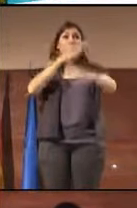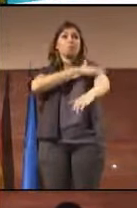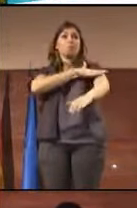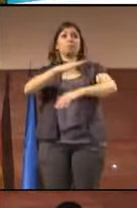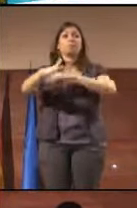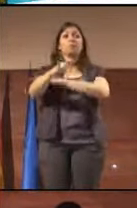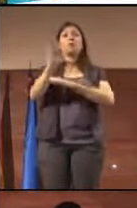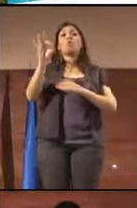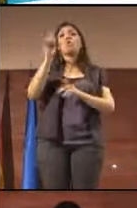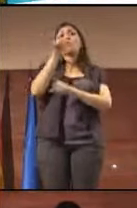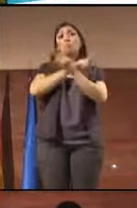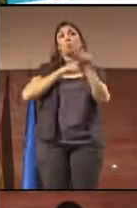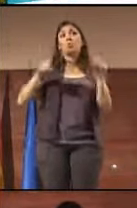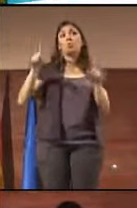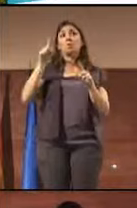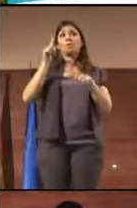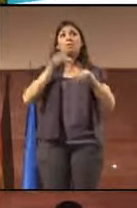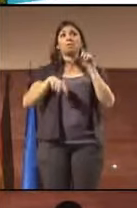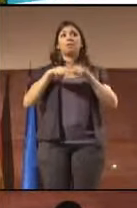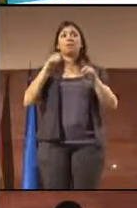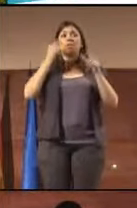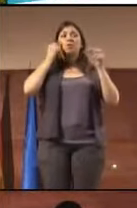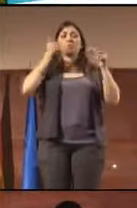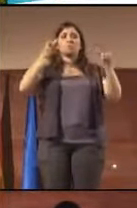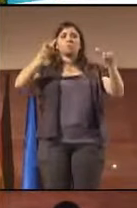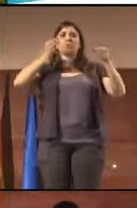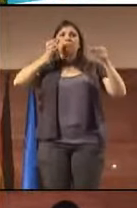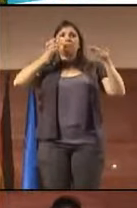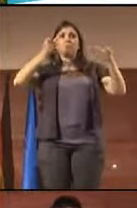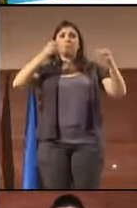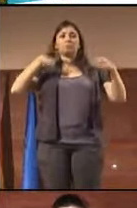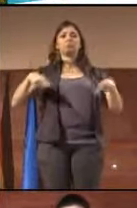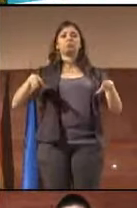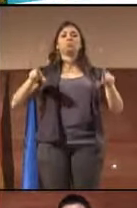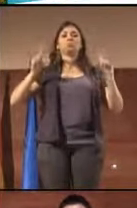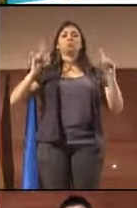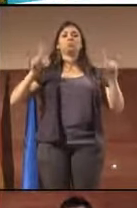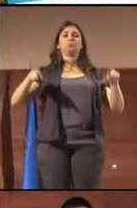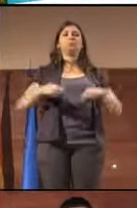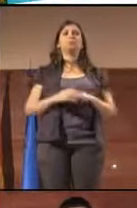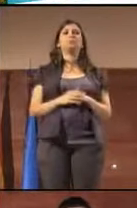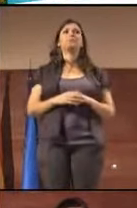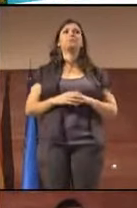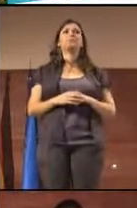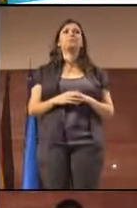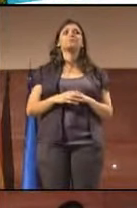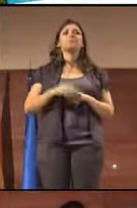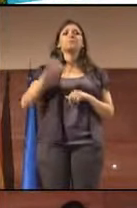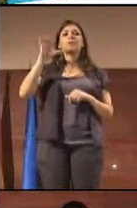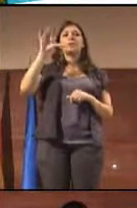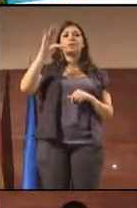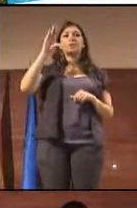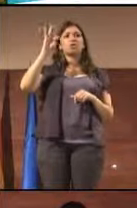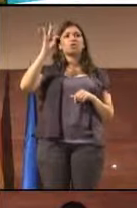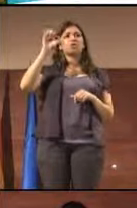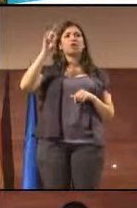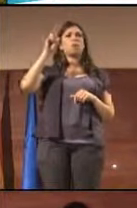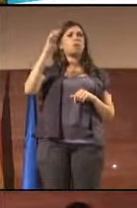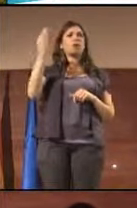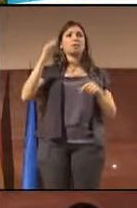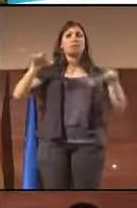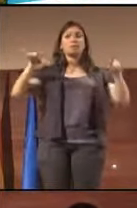y problemas de variación del ángulo de visión, básicamente. La escotadura. La escotadura tenemos,